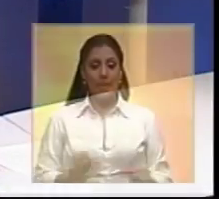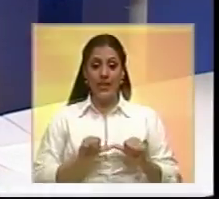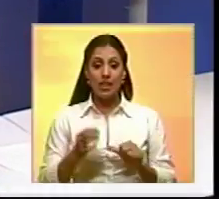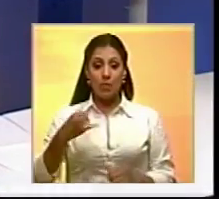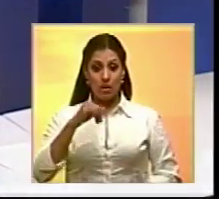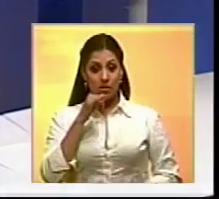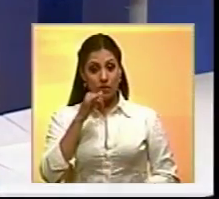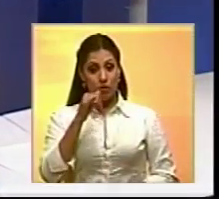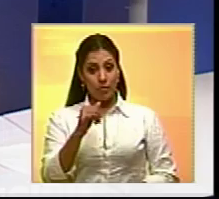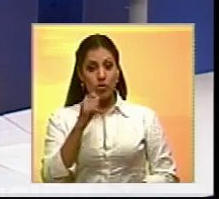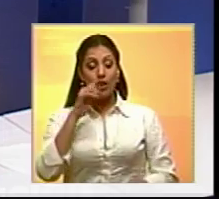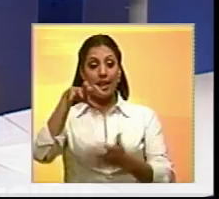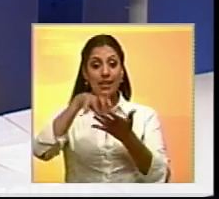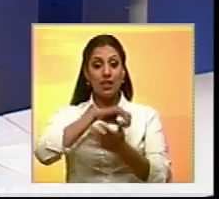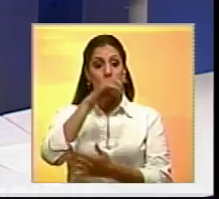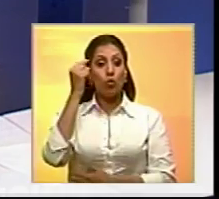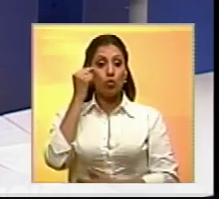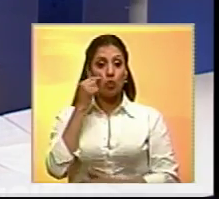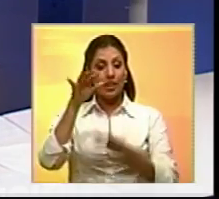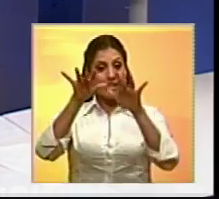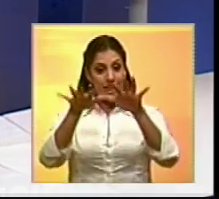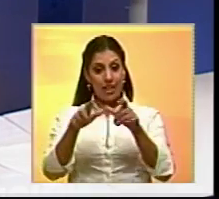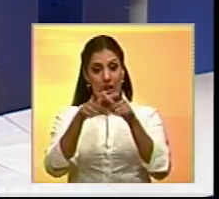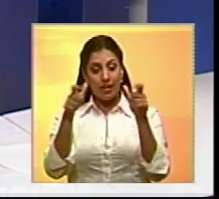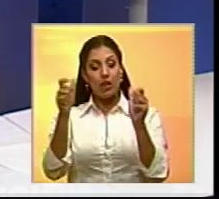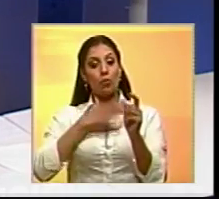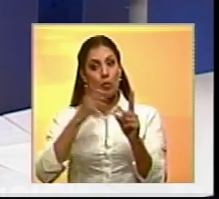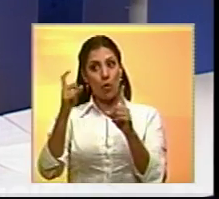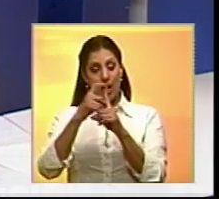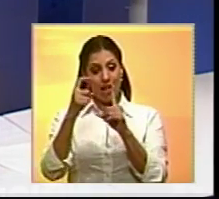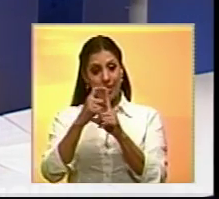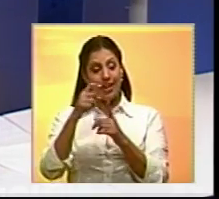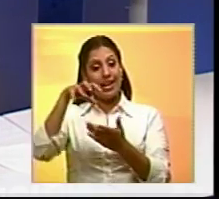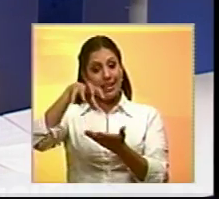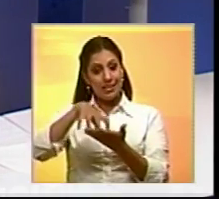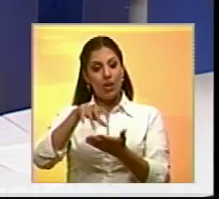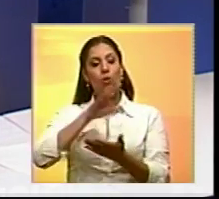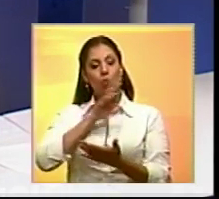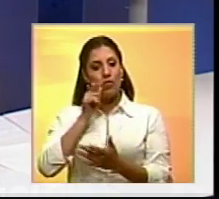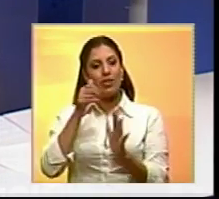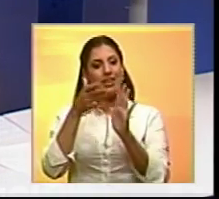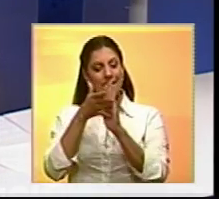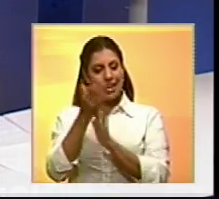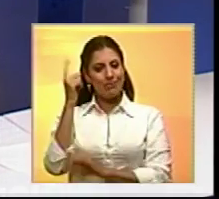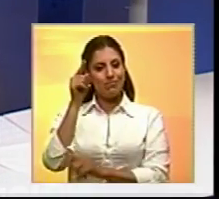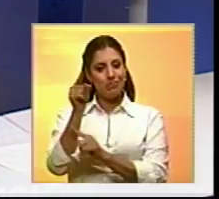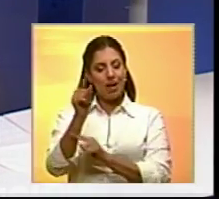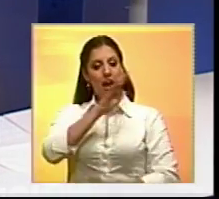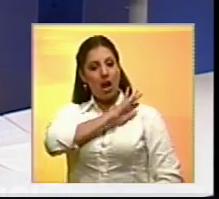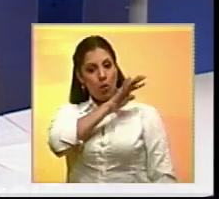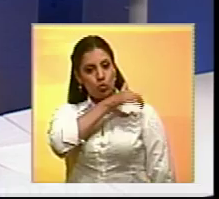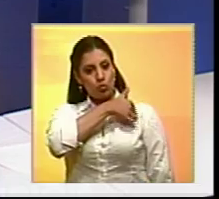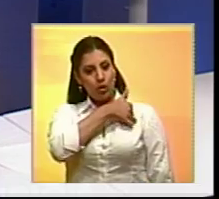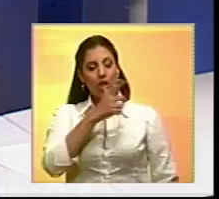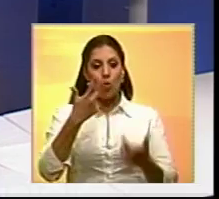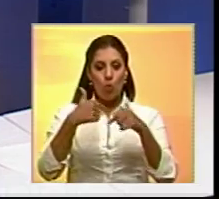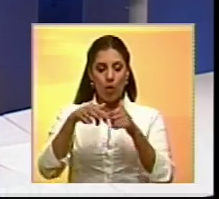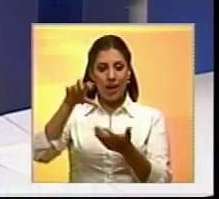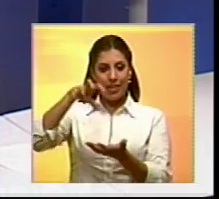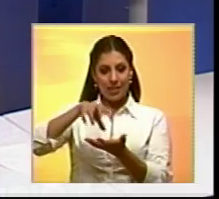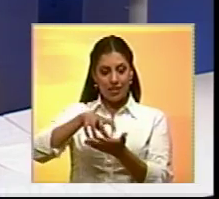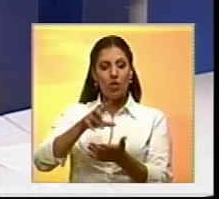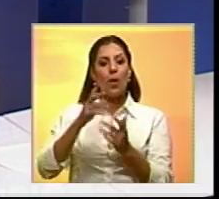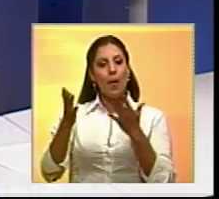Continuamos con las informaciones. En el estado Sucre, el secretario general de Acción Democrática en la entidad, César Rincones, exigió a las autoridades locales y